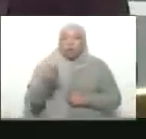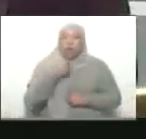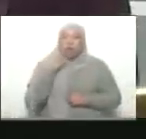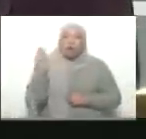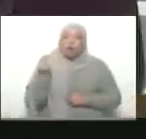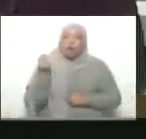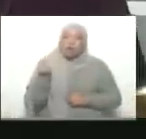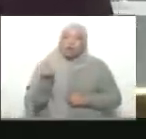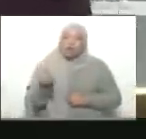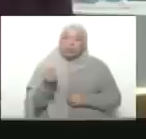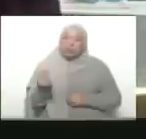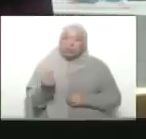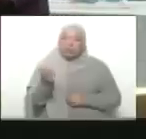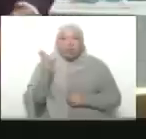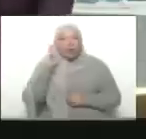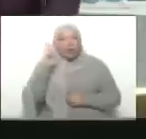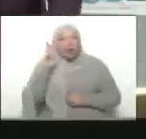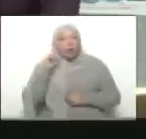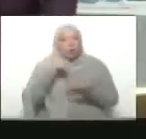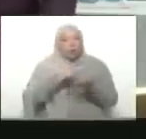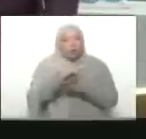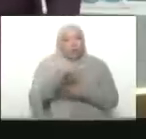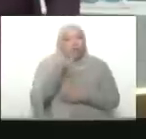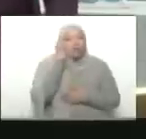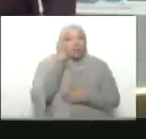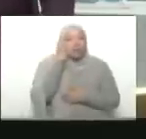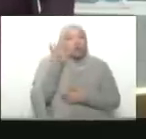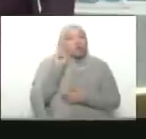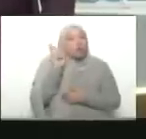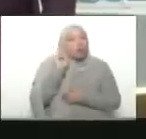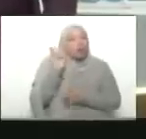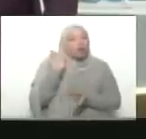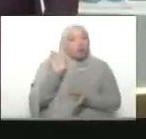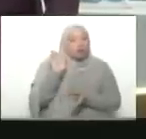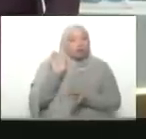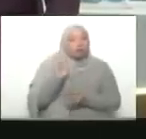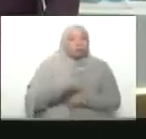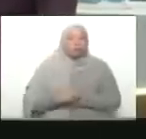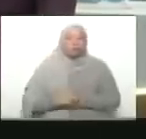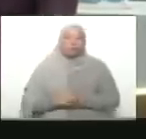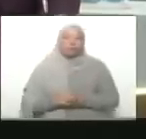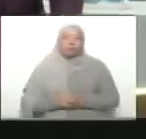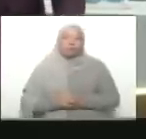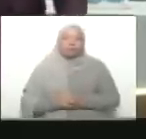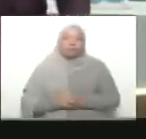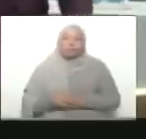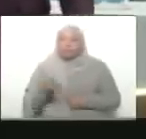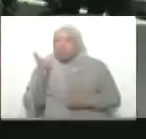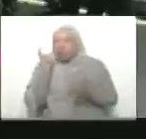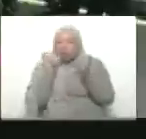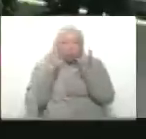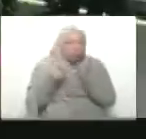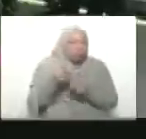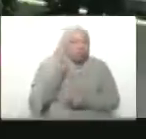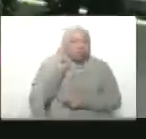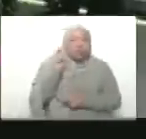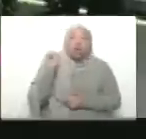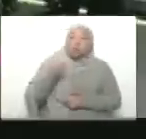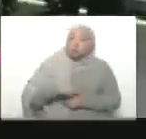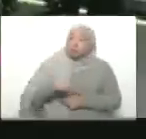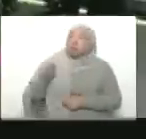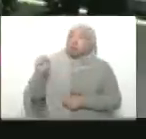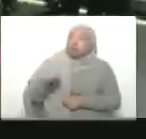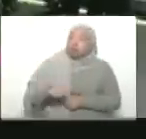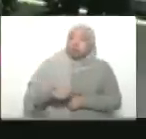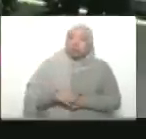Castillo en radio aeropuerto se escuchaba radio todavía ustedes no escuchan radio sí